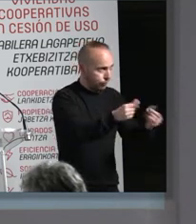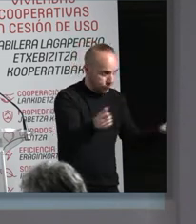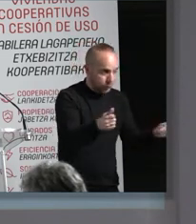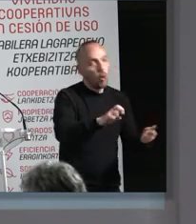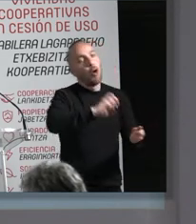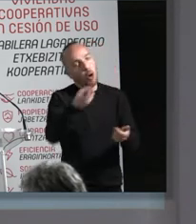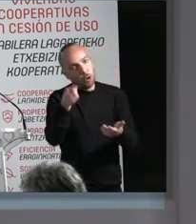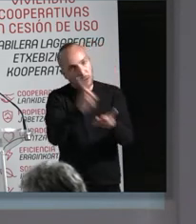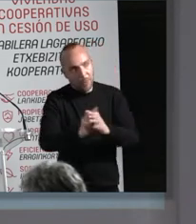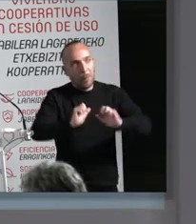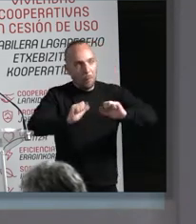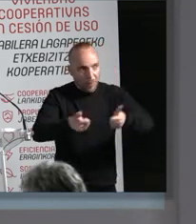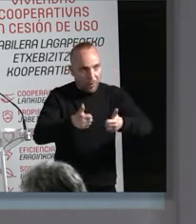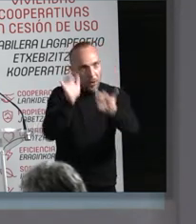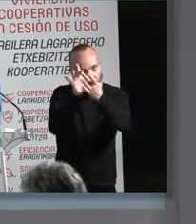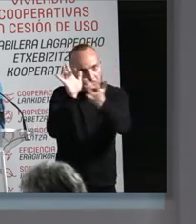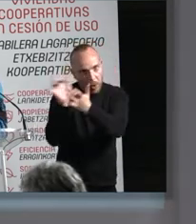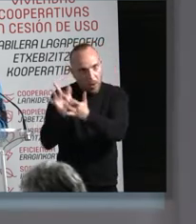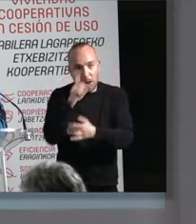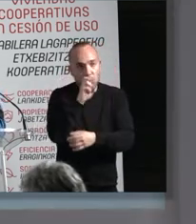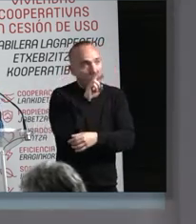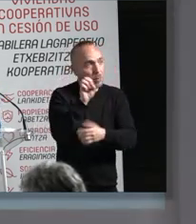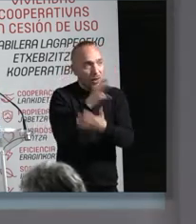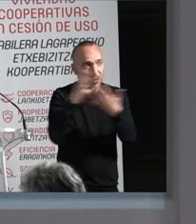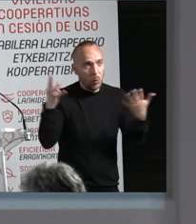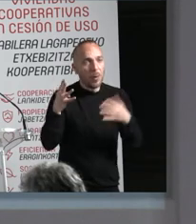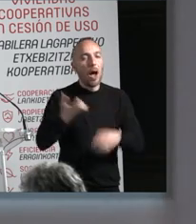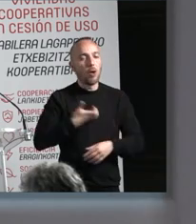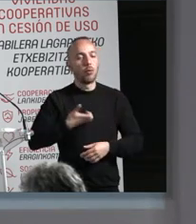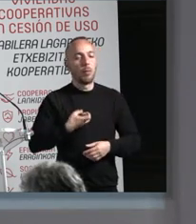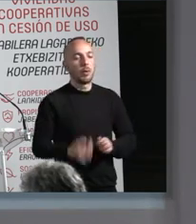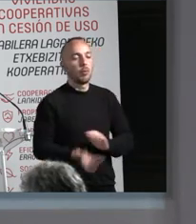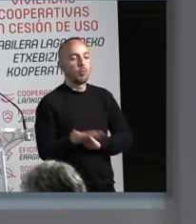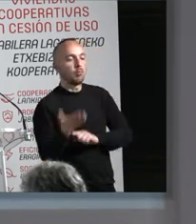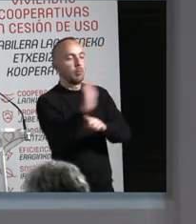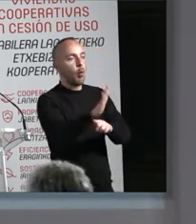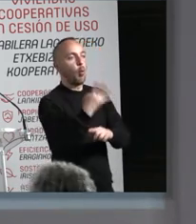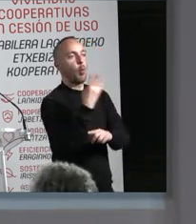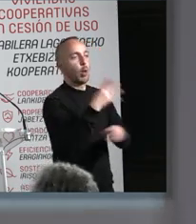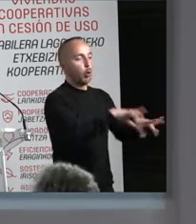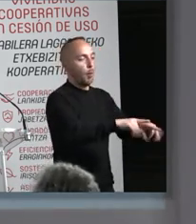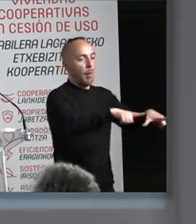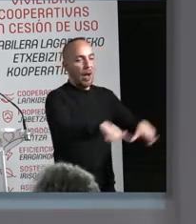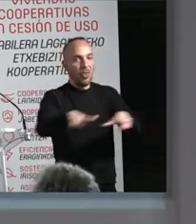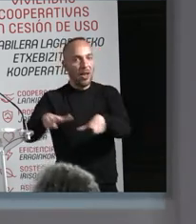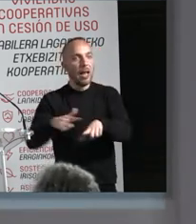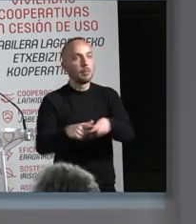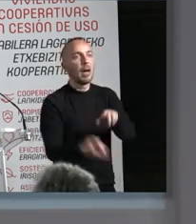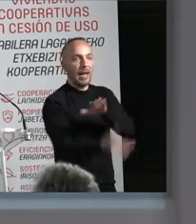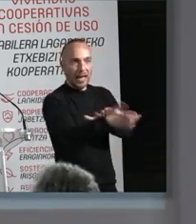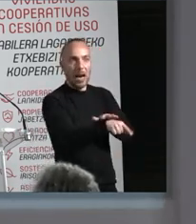otra vez empezar de cero. En el 2019 el Ayuntamiento sacó 4 parcelas para posibilitar poner en marcha proyectos de ese